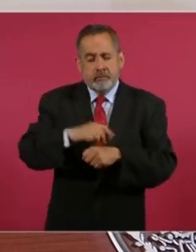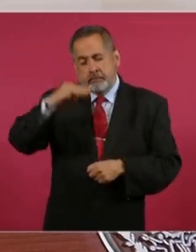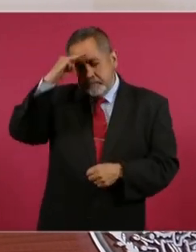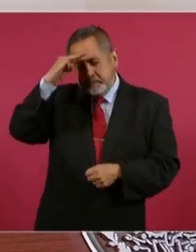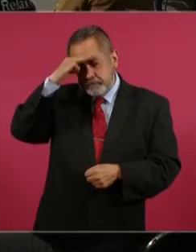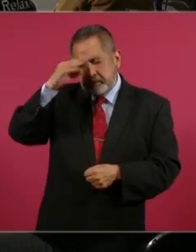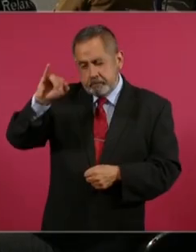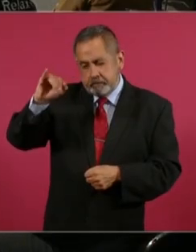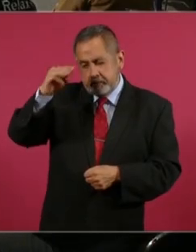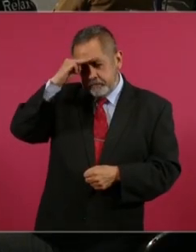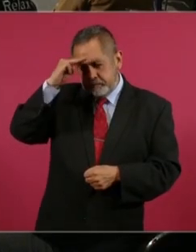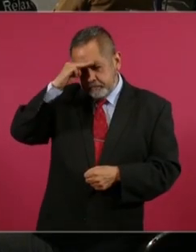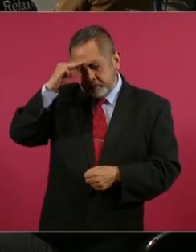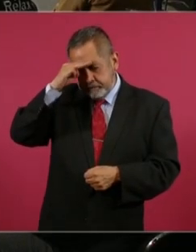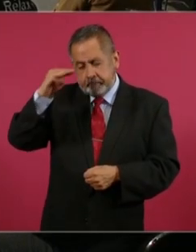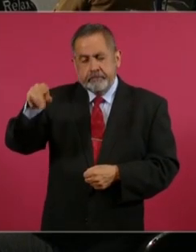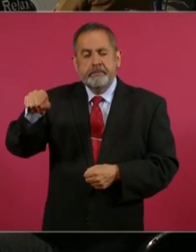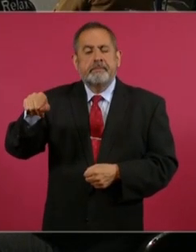Mexicali,